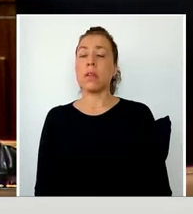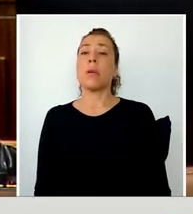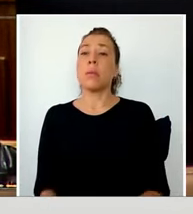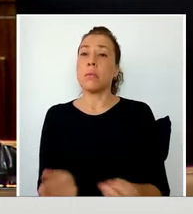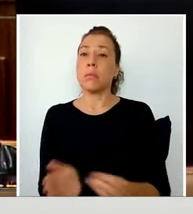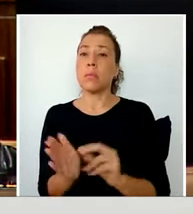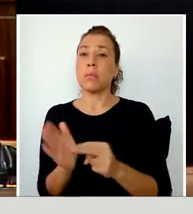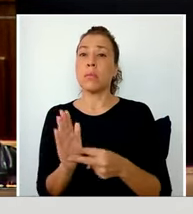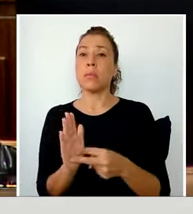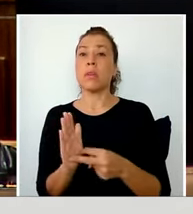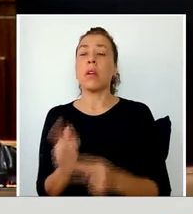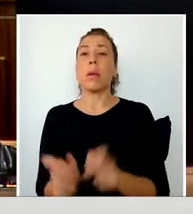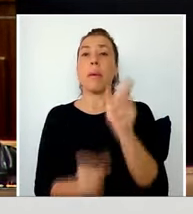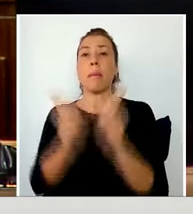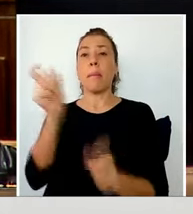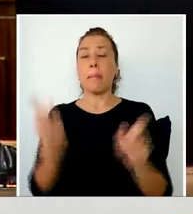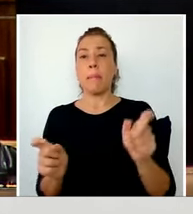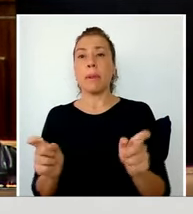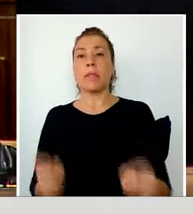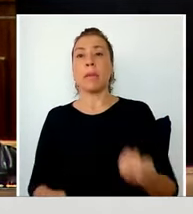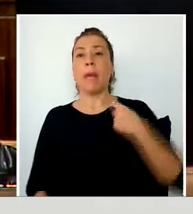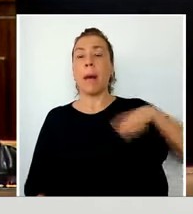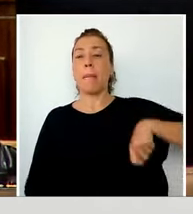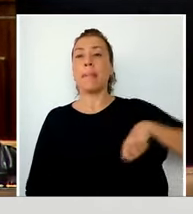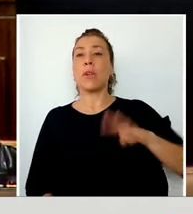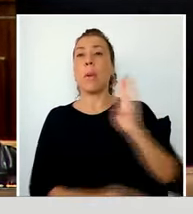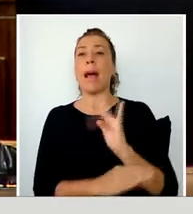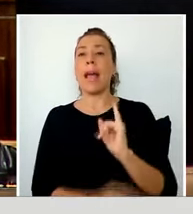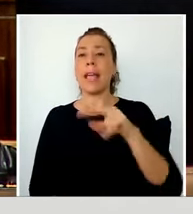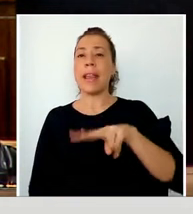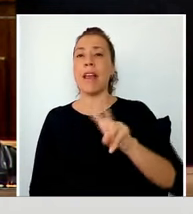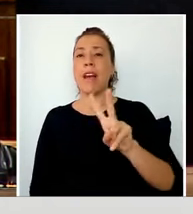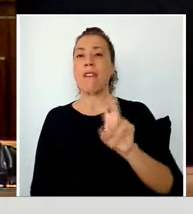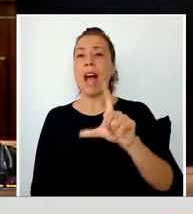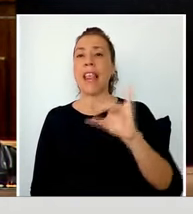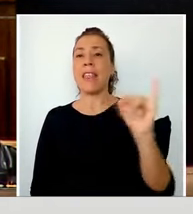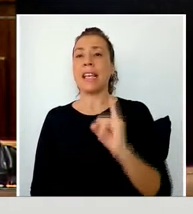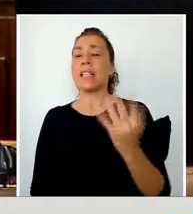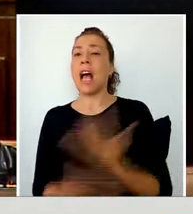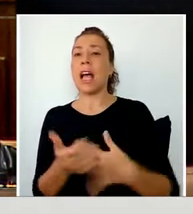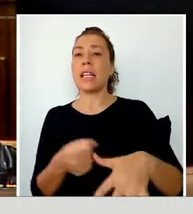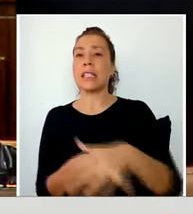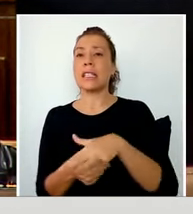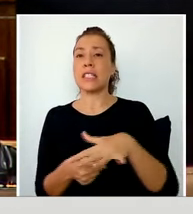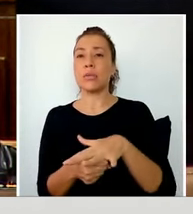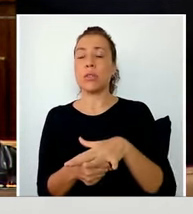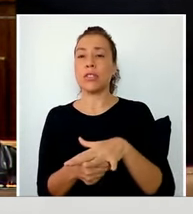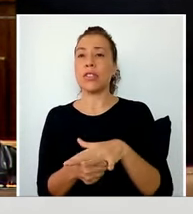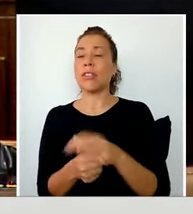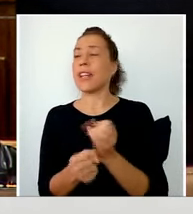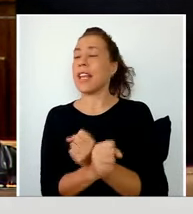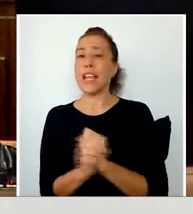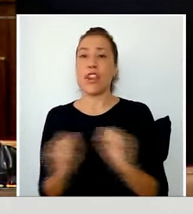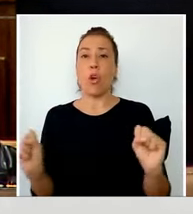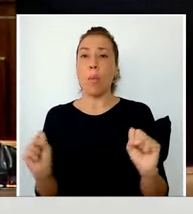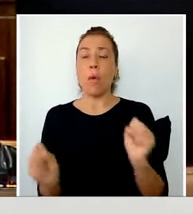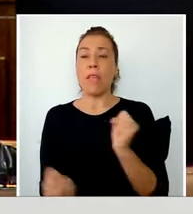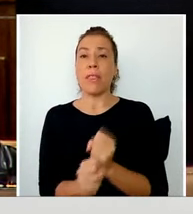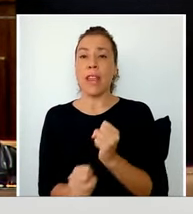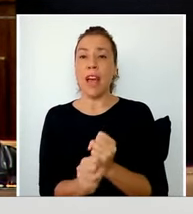de las personas que reciben una pensión básica de invalidez pues tienen una situación que les imposibilita poder trabajar normalmente